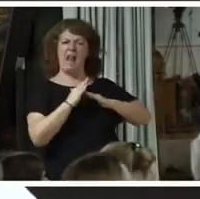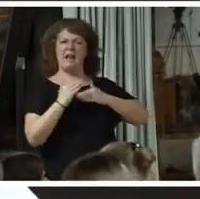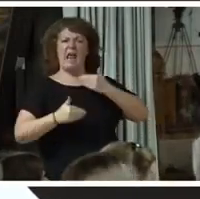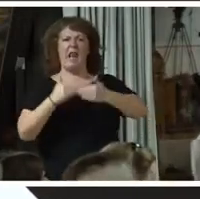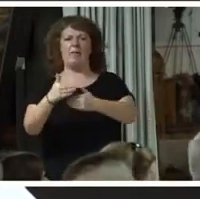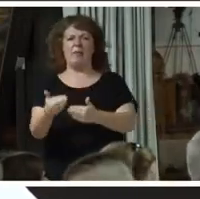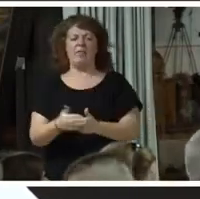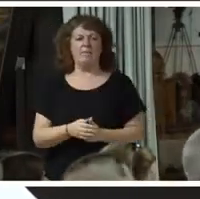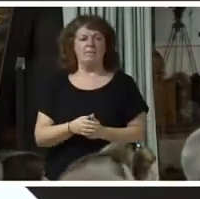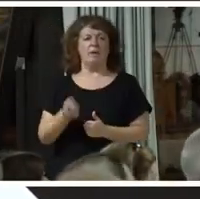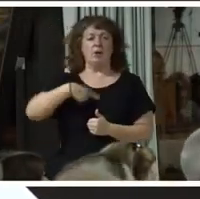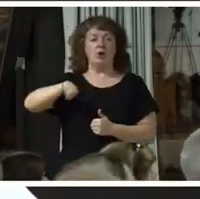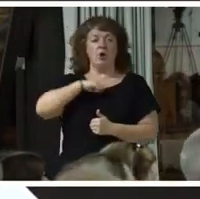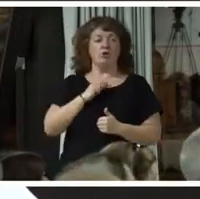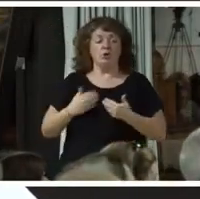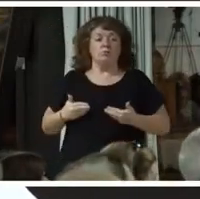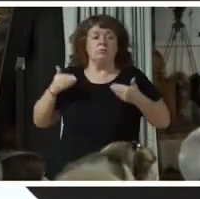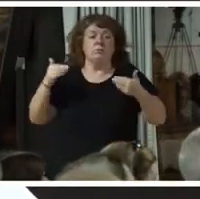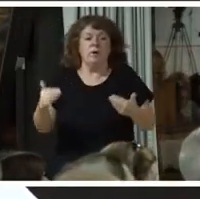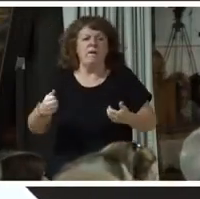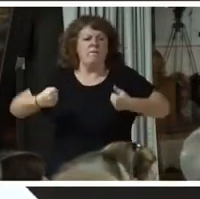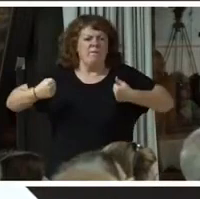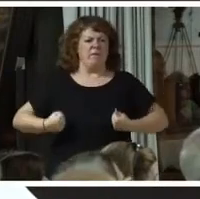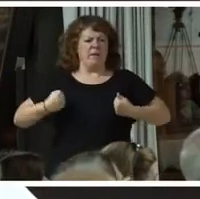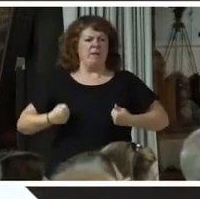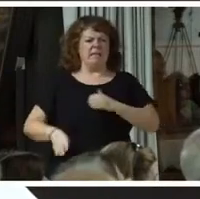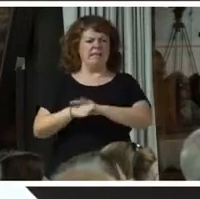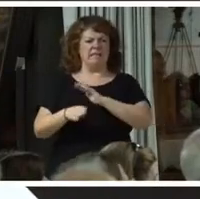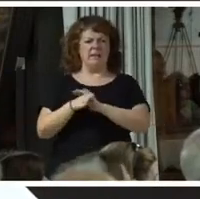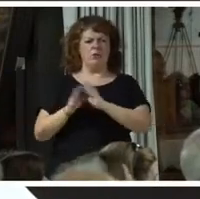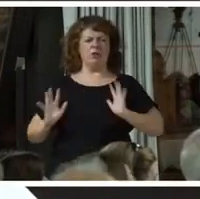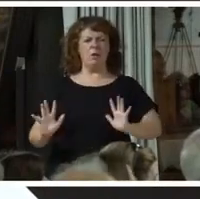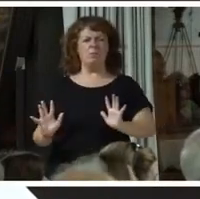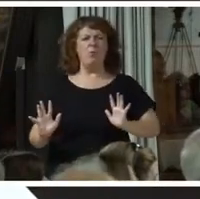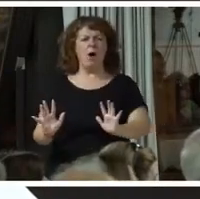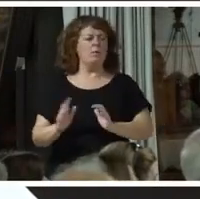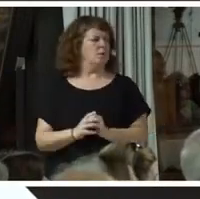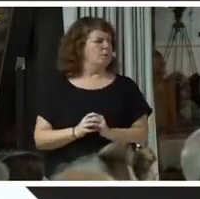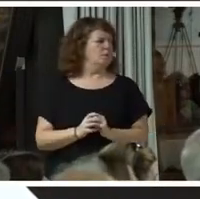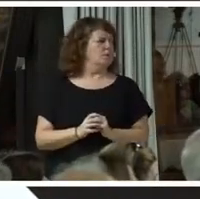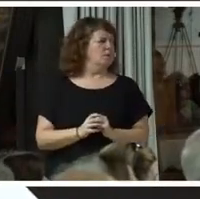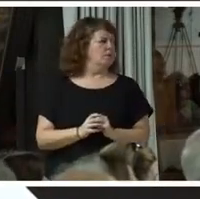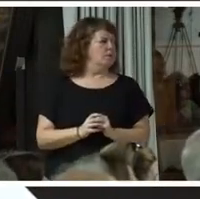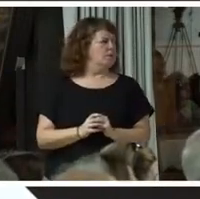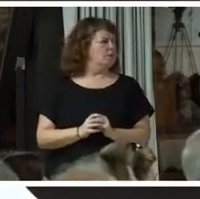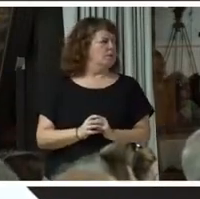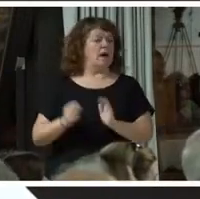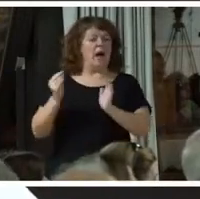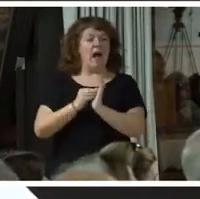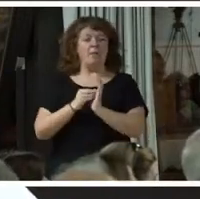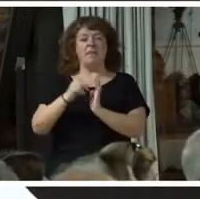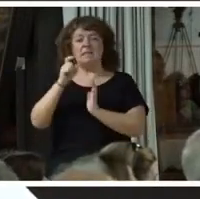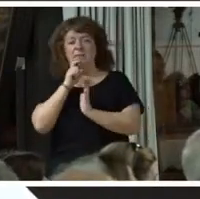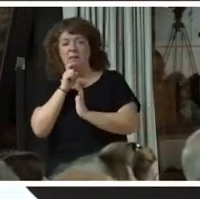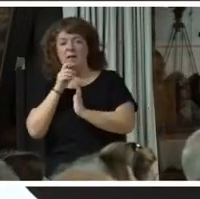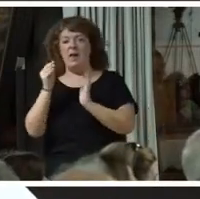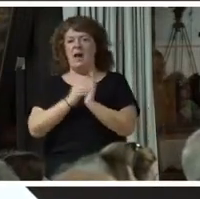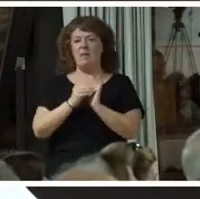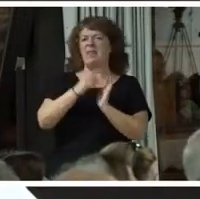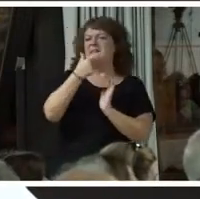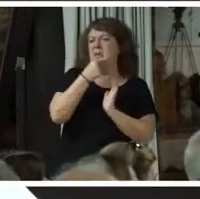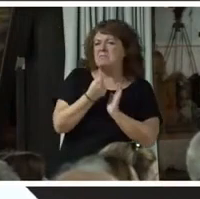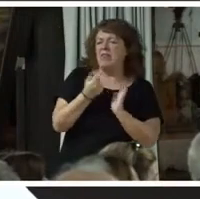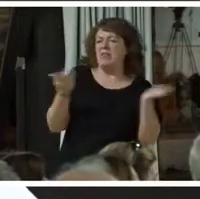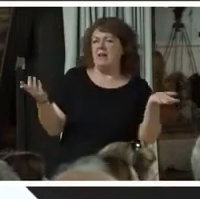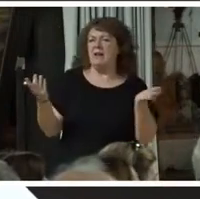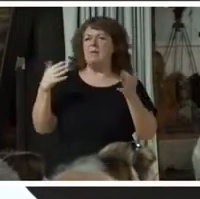avance Y nosotras estamos muy firmes en que hay que seguir empujando y que a veces será más difícil a veces será más fácil